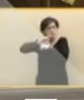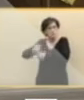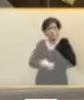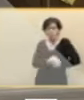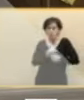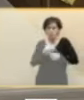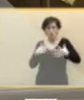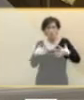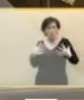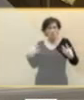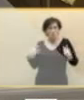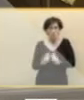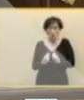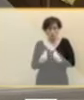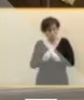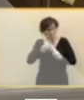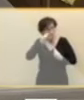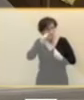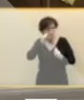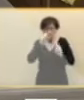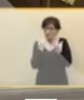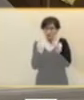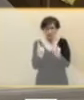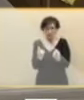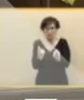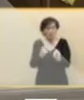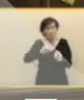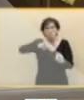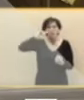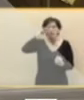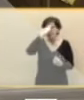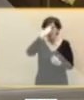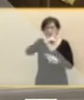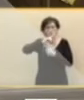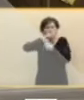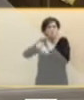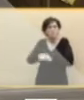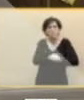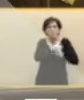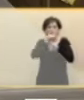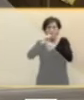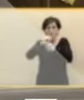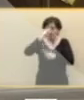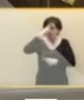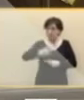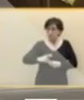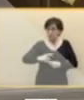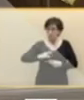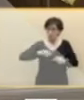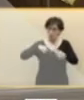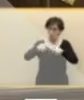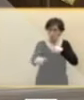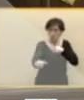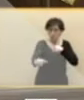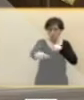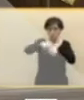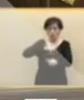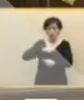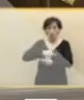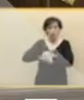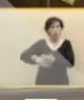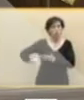Sport. Sí, señor. Anda, que han denunciado mucho, sobre todo en Andalucía, las denuncias de corrupción del PSOE han